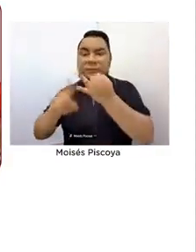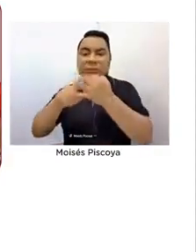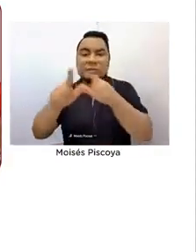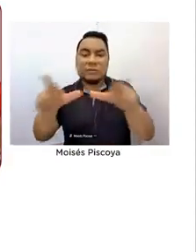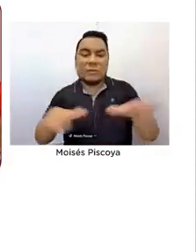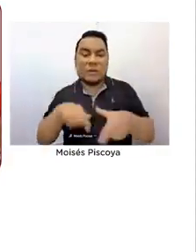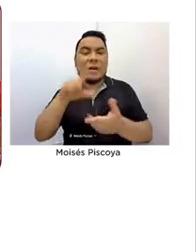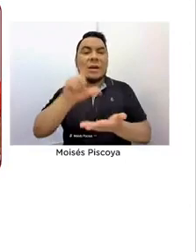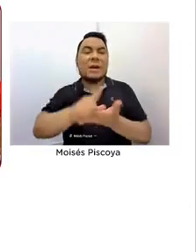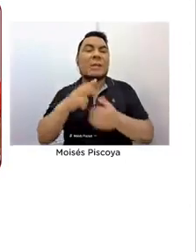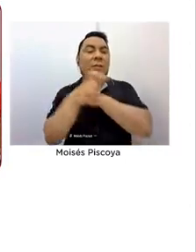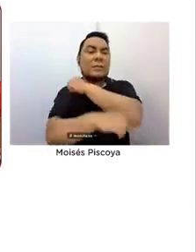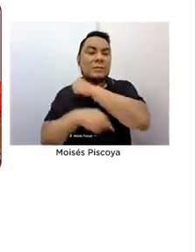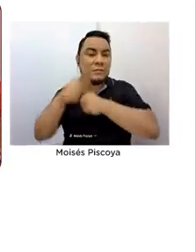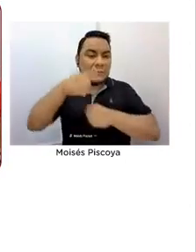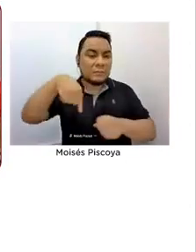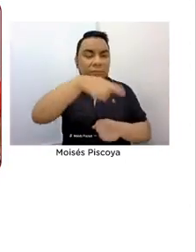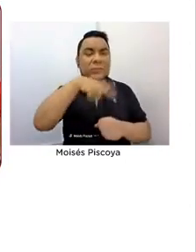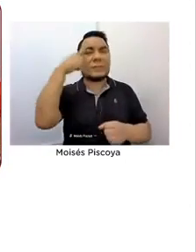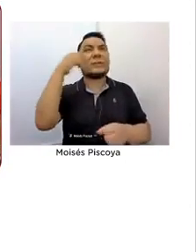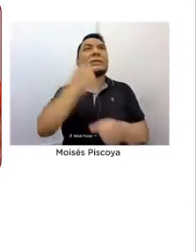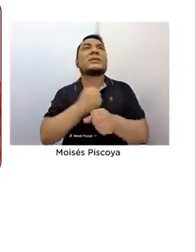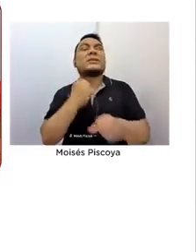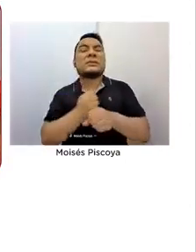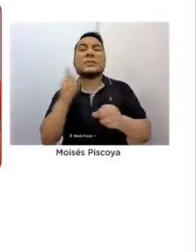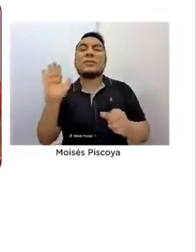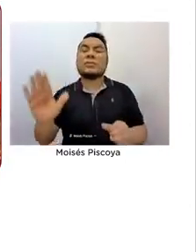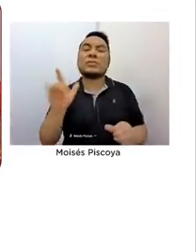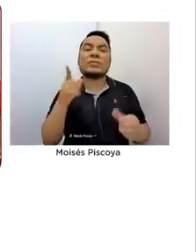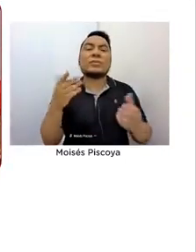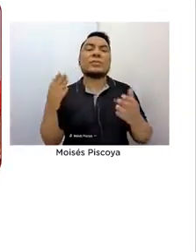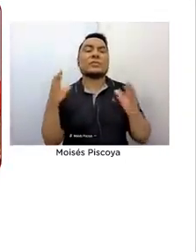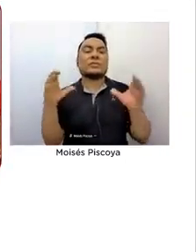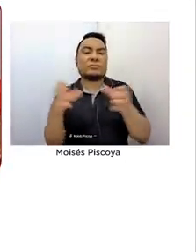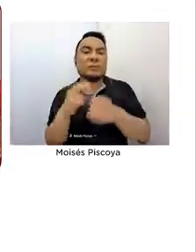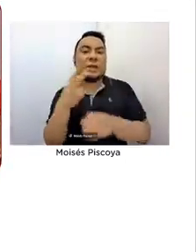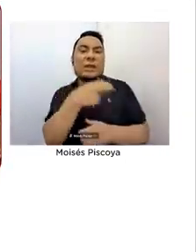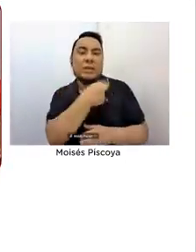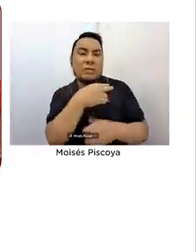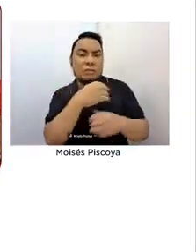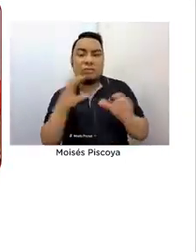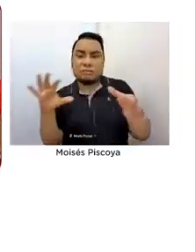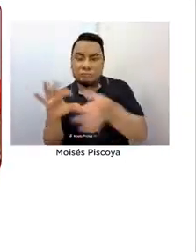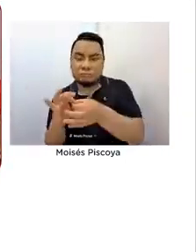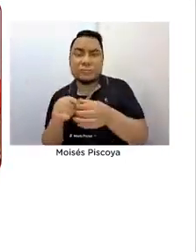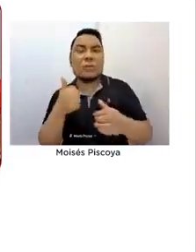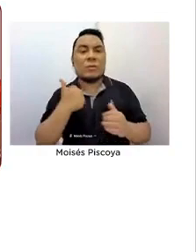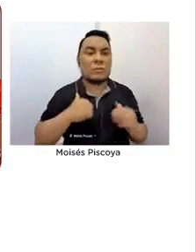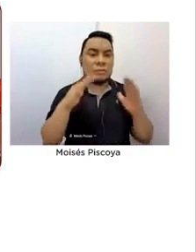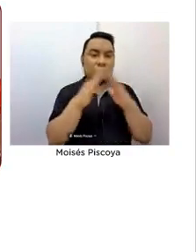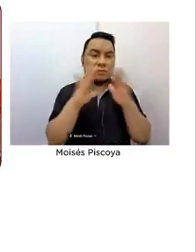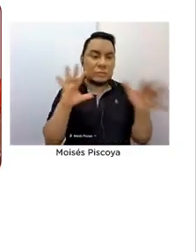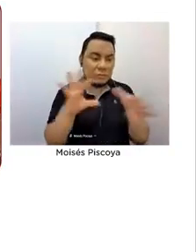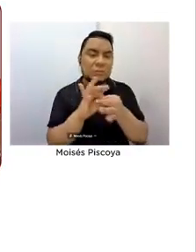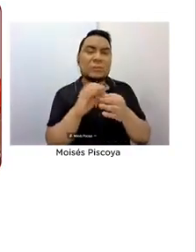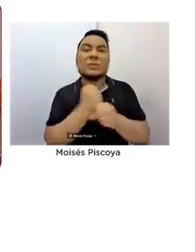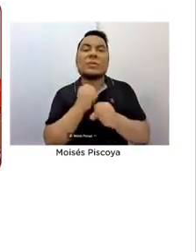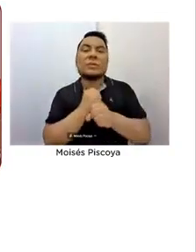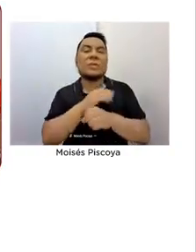Lima y de nuestro país, para trabajar con su centro de salud, para trabajar con su municipio, todas